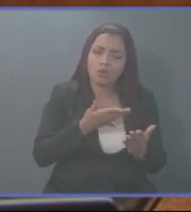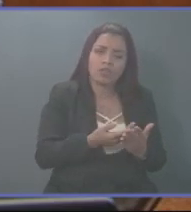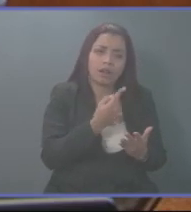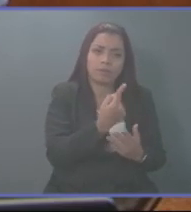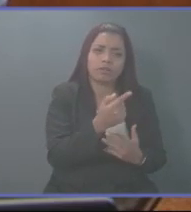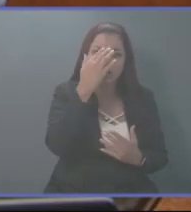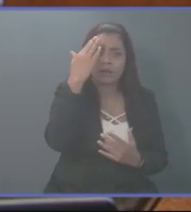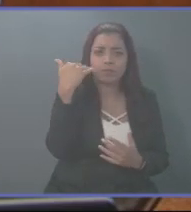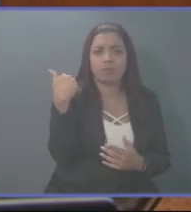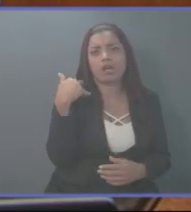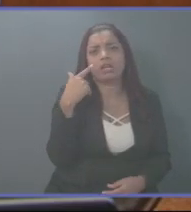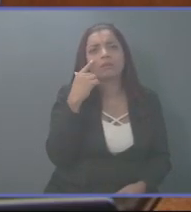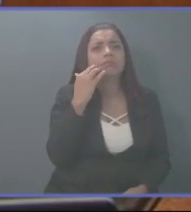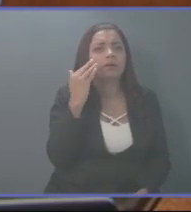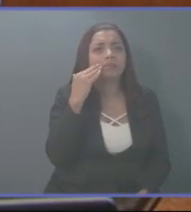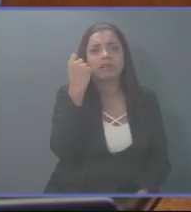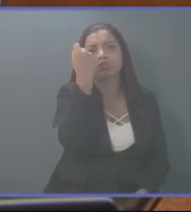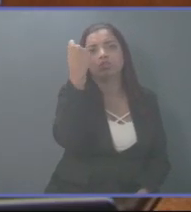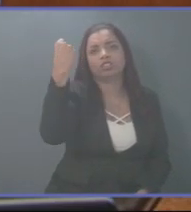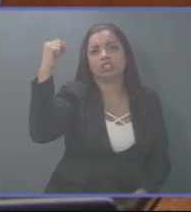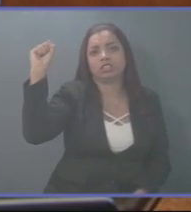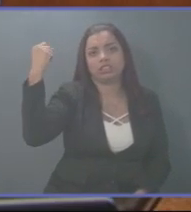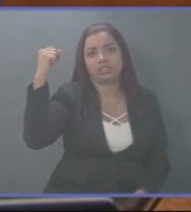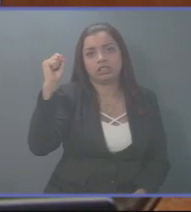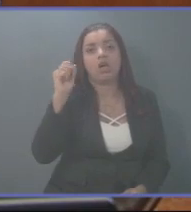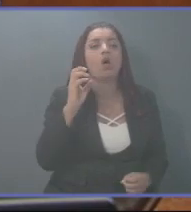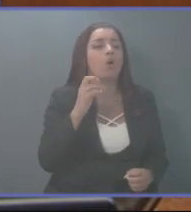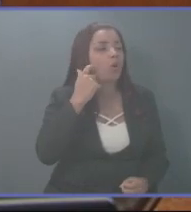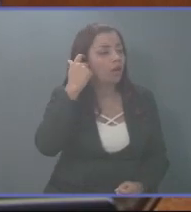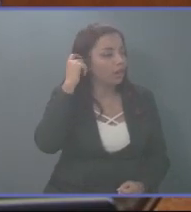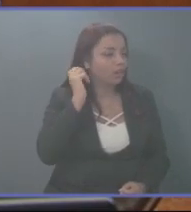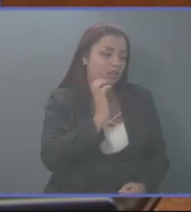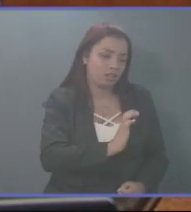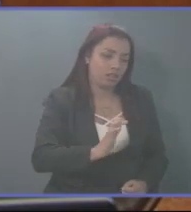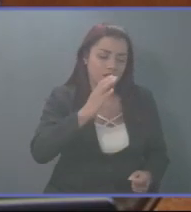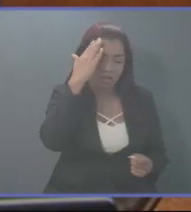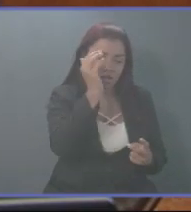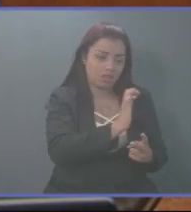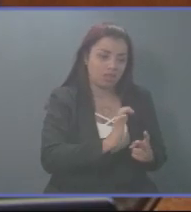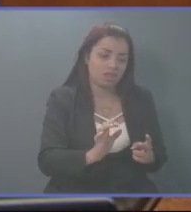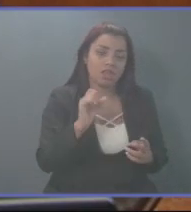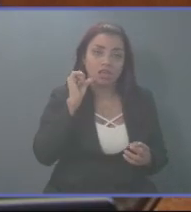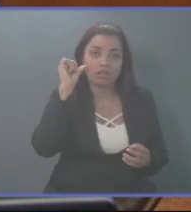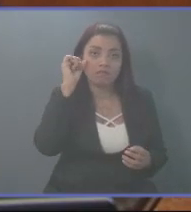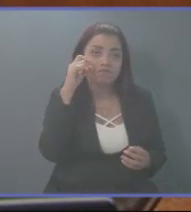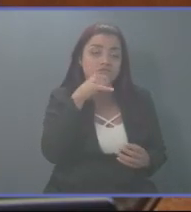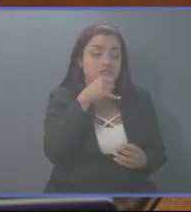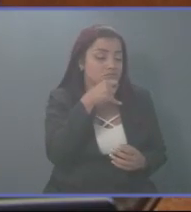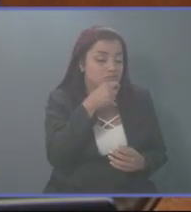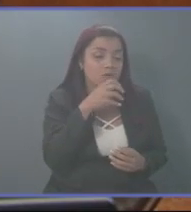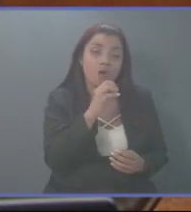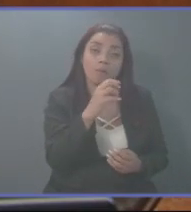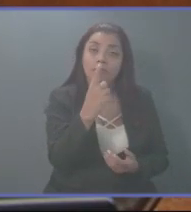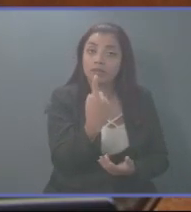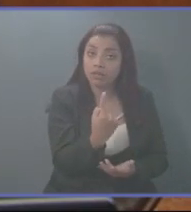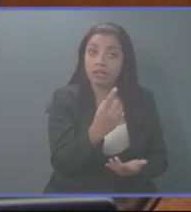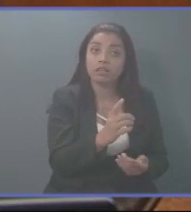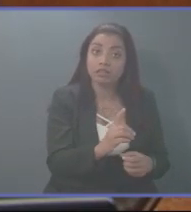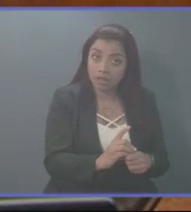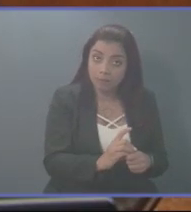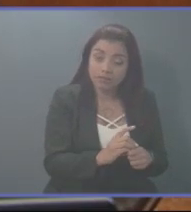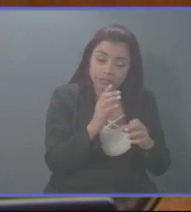especialmente cuando son mujeres o que se integren por niños, niñas, adultos mayores o personas con discapacidad.